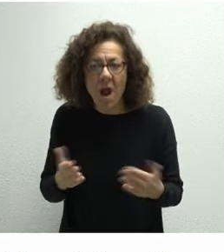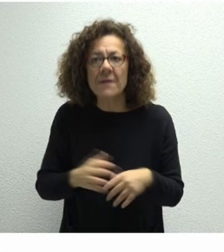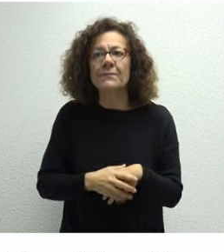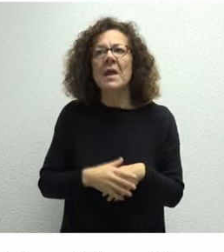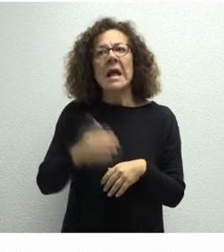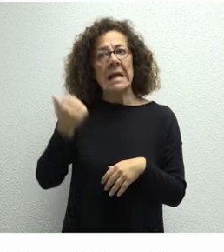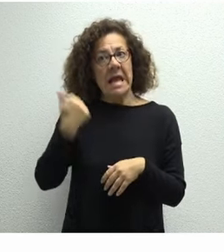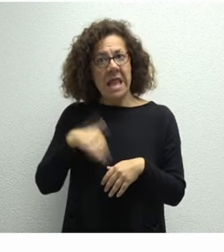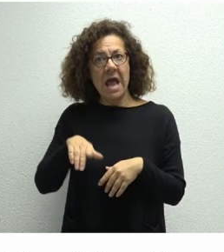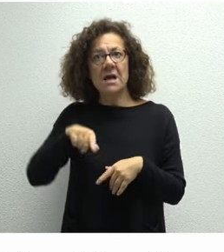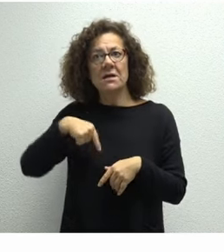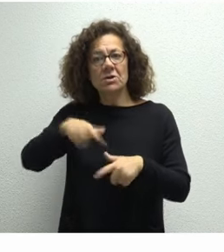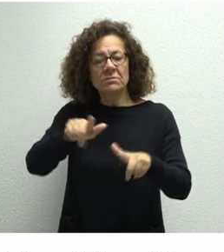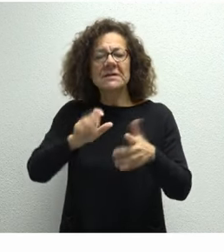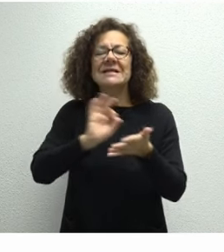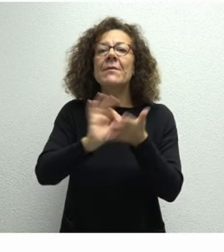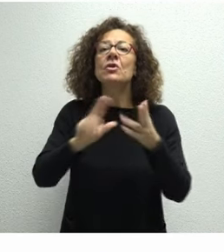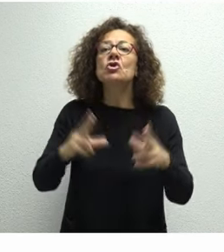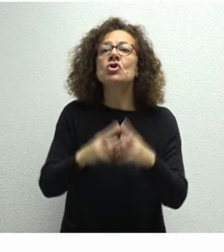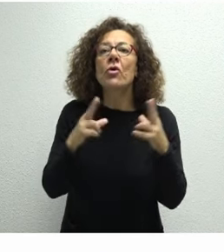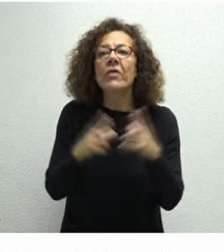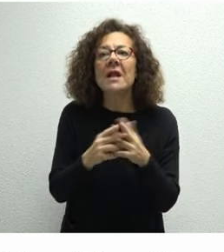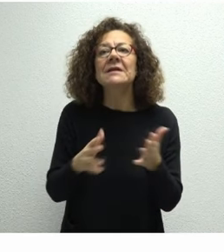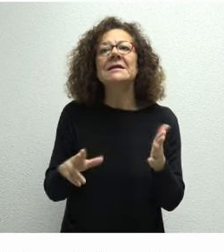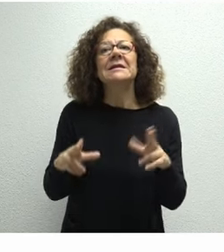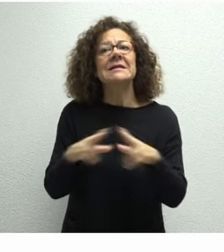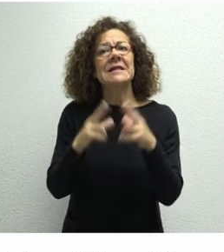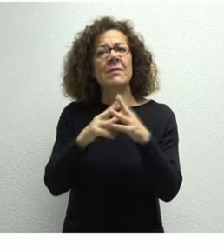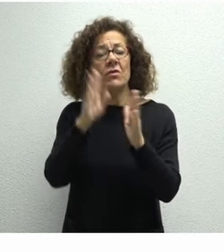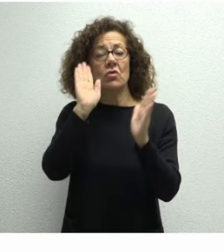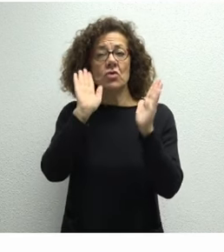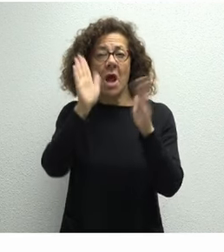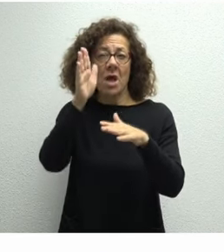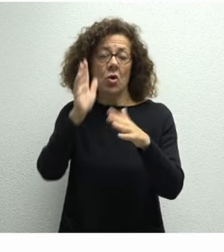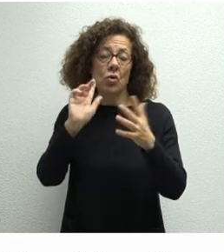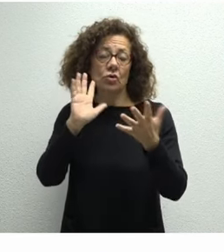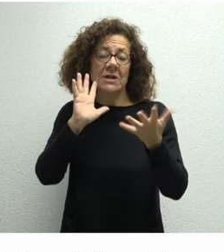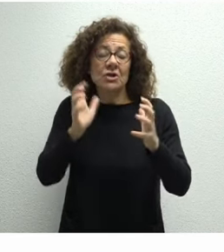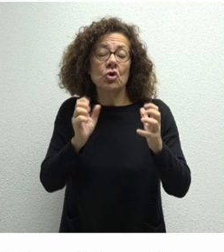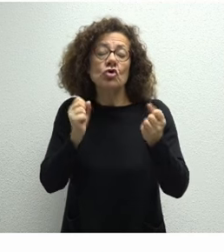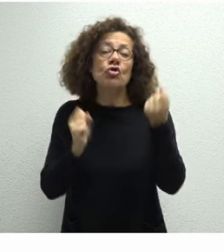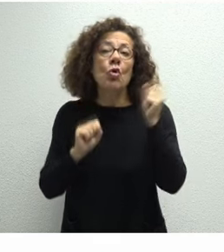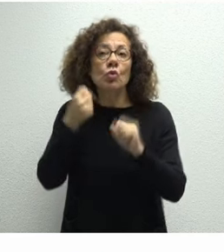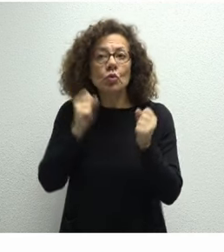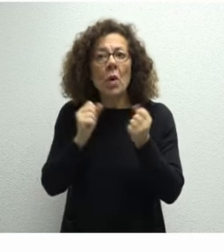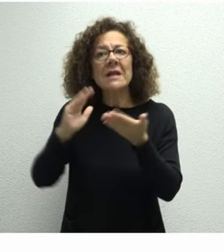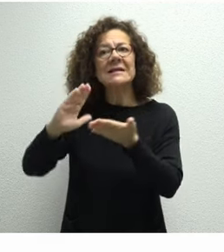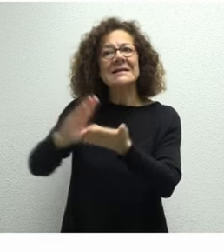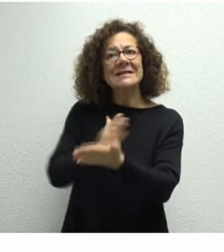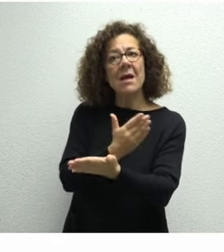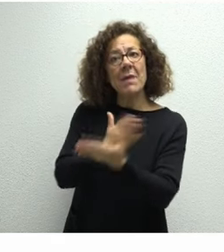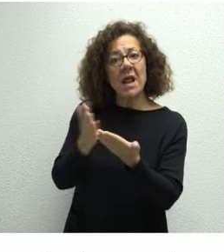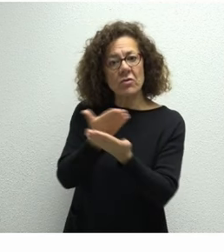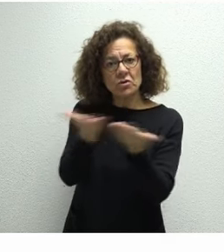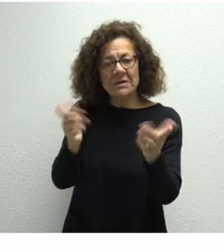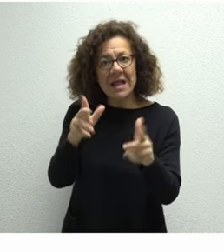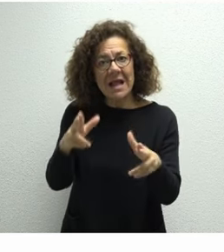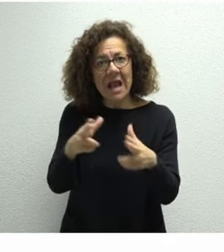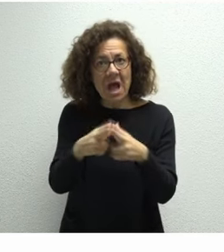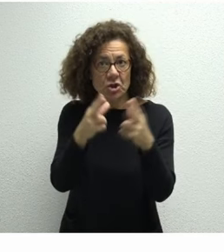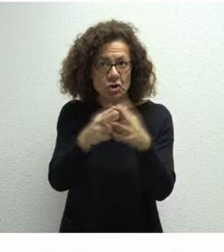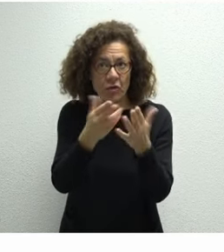están en manos de los servicios sociales servicios de atención de transes conductuales separados no de la sociedad